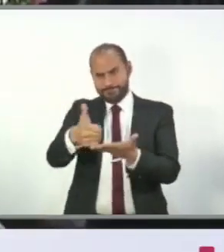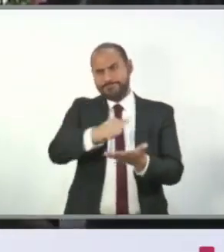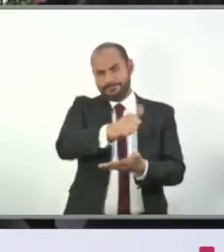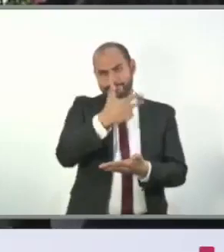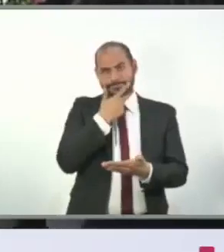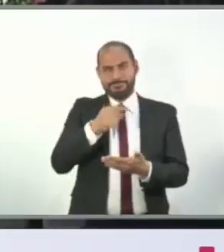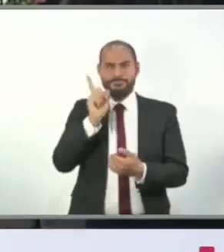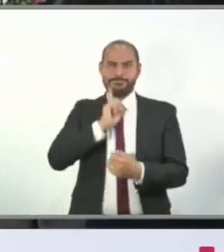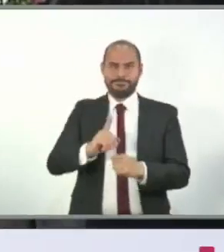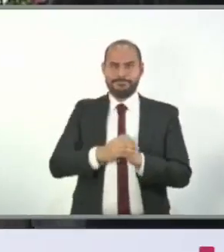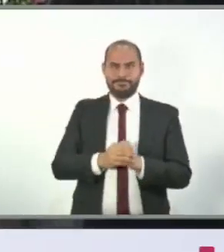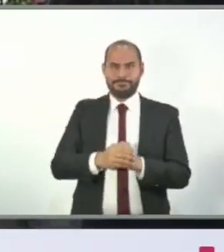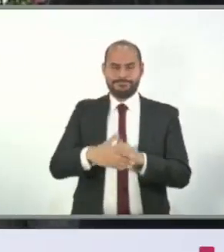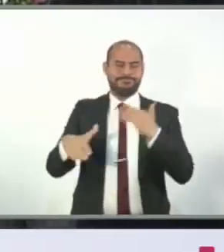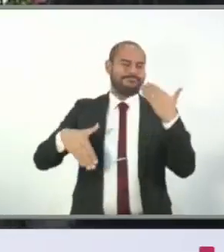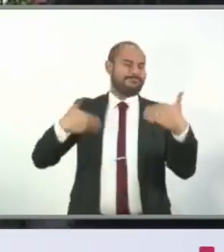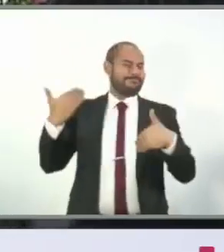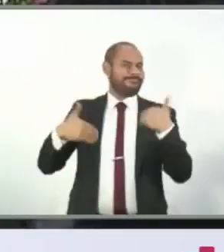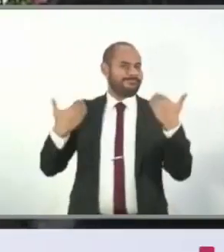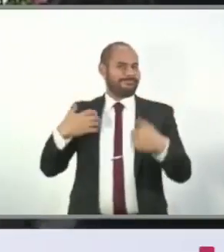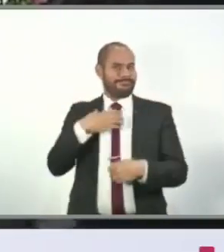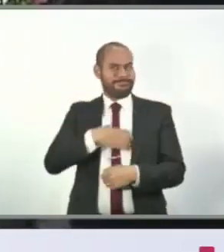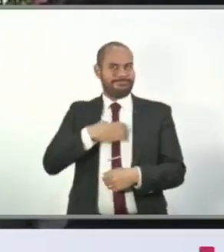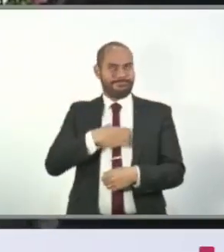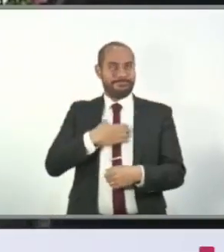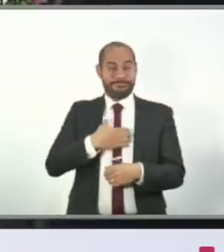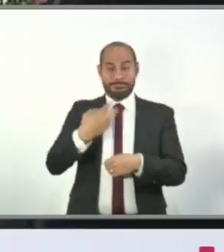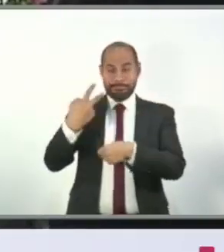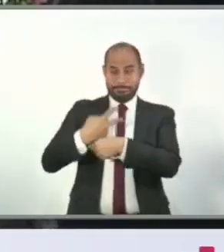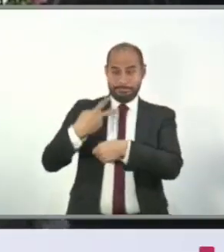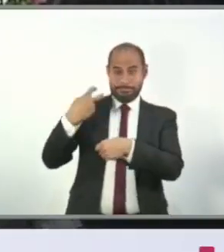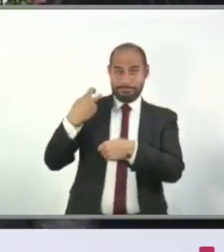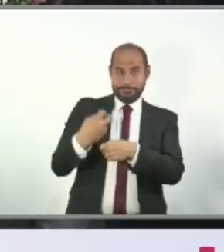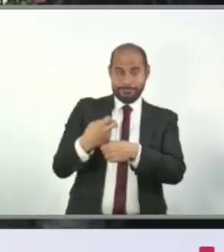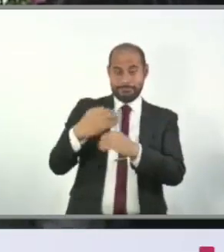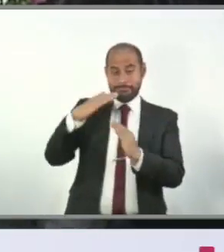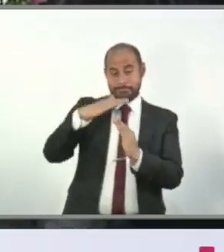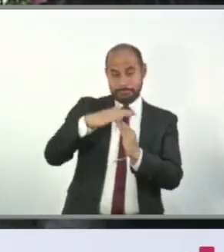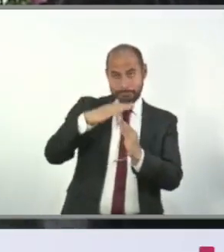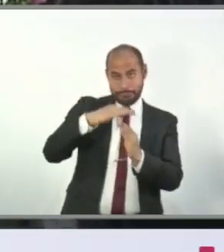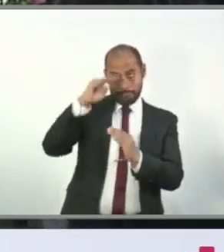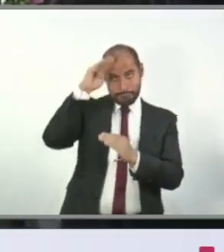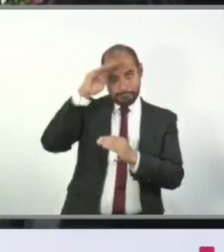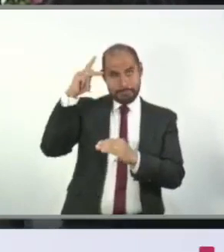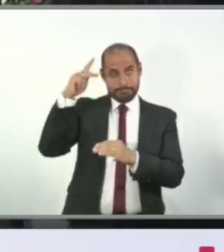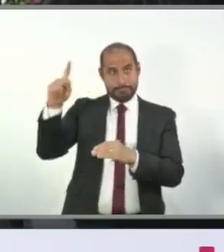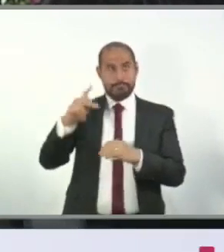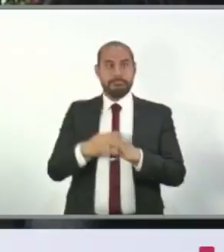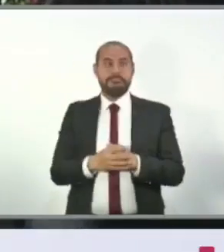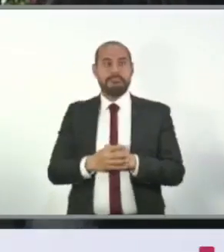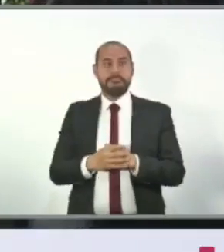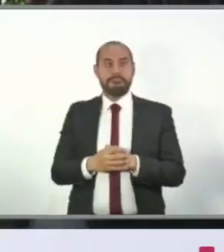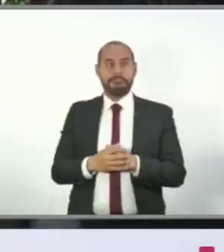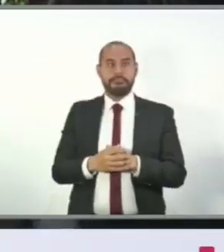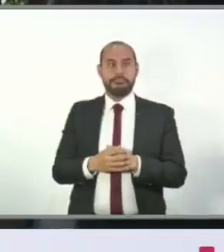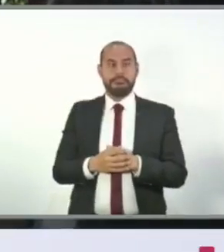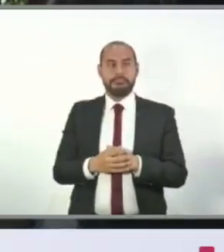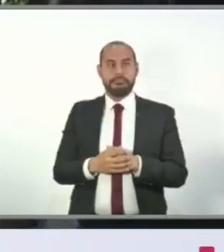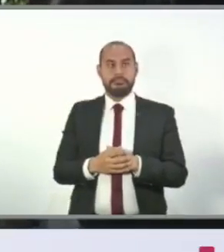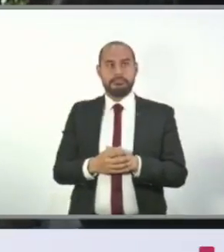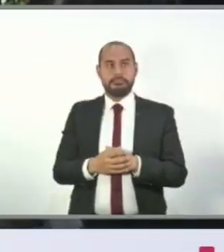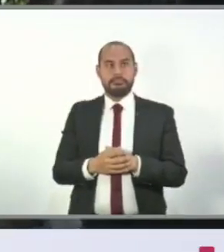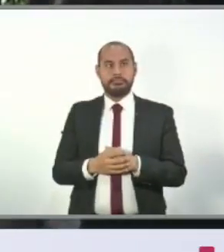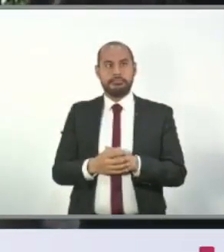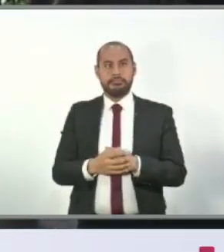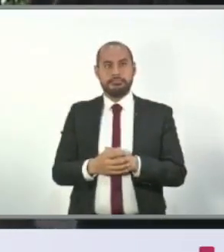otras. Dichosos si somos invitados a la mesa del Señor. Señor, yo no soy digno de que entres a mi